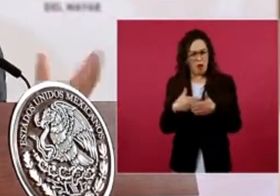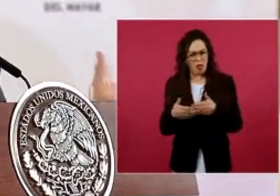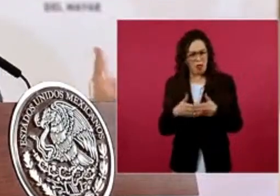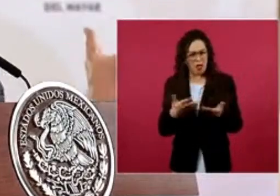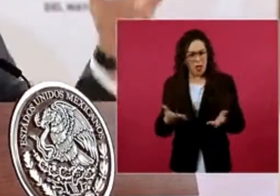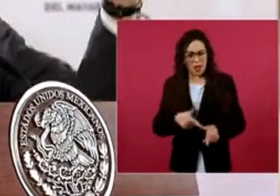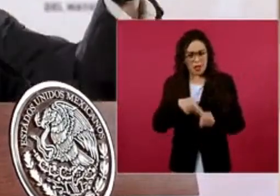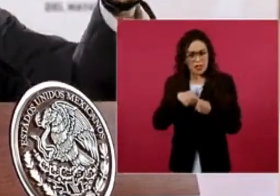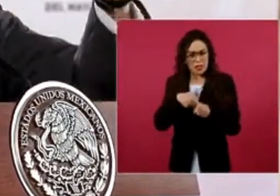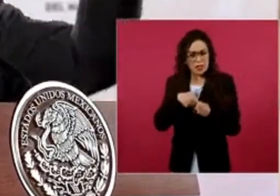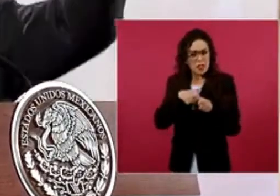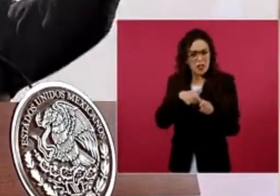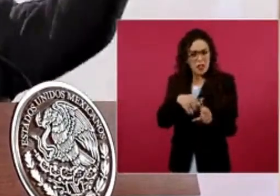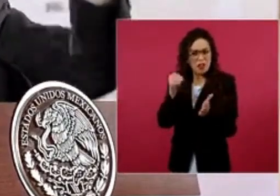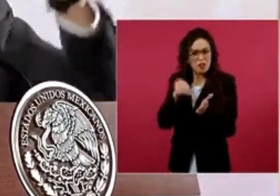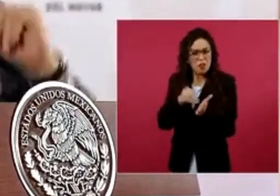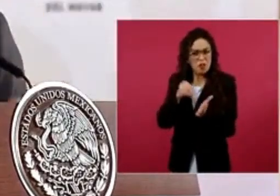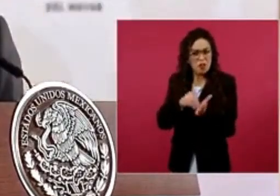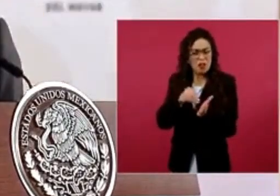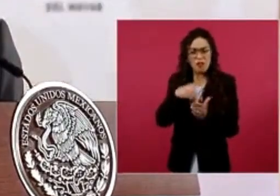en la política neoliberal,